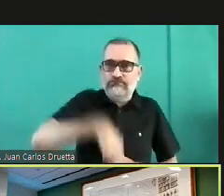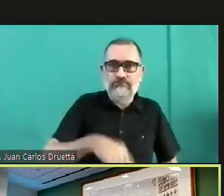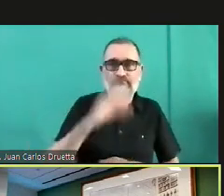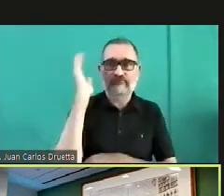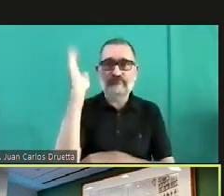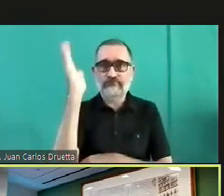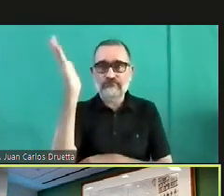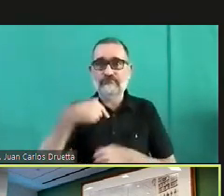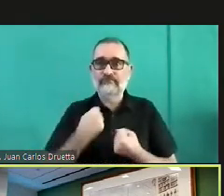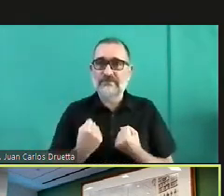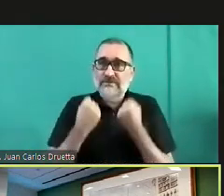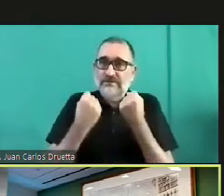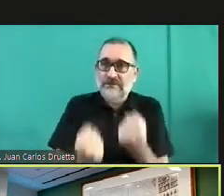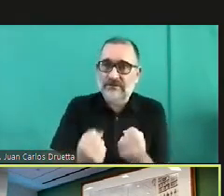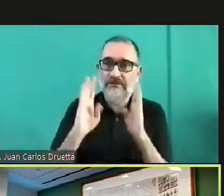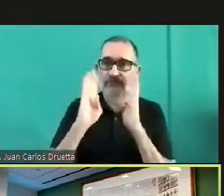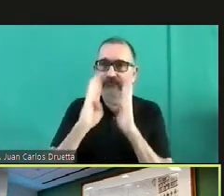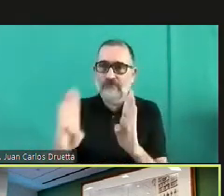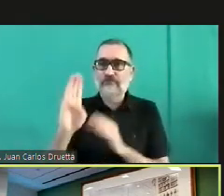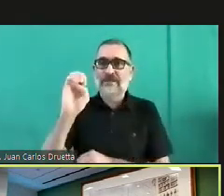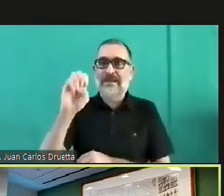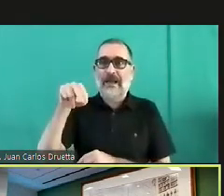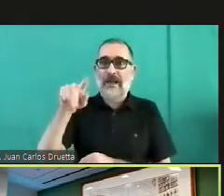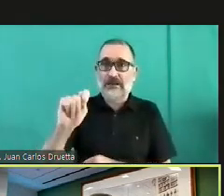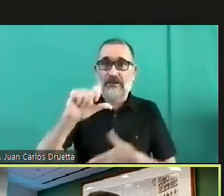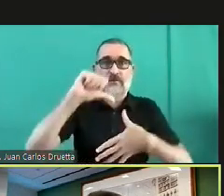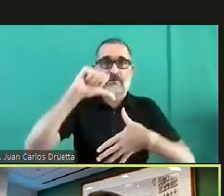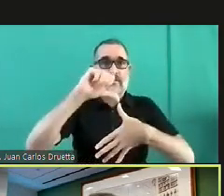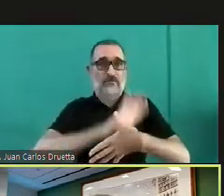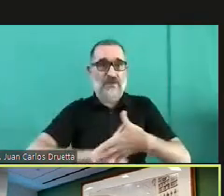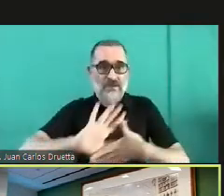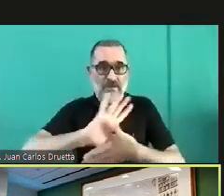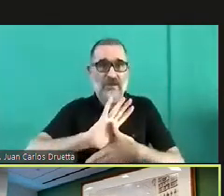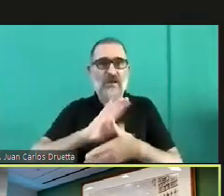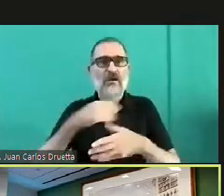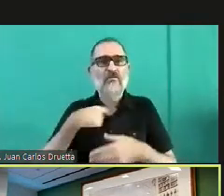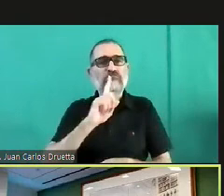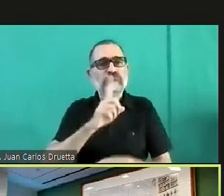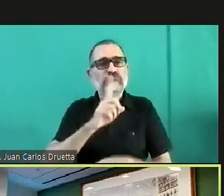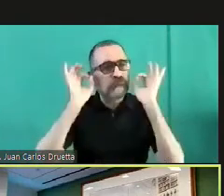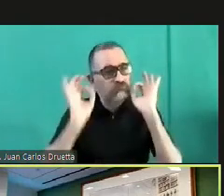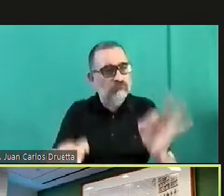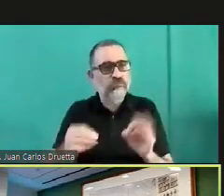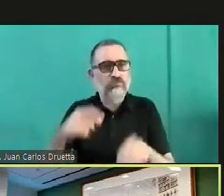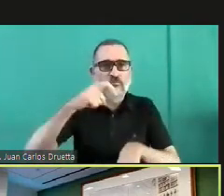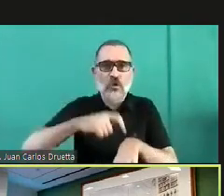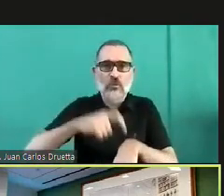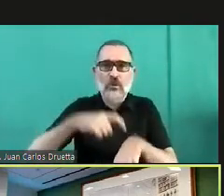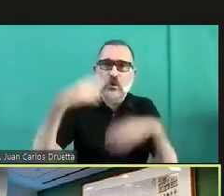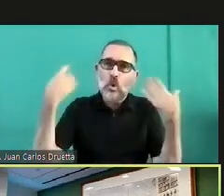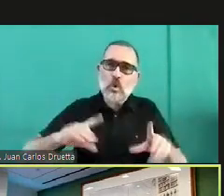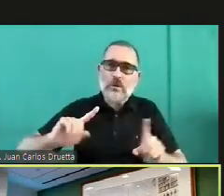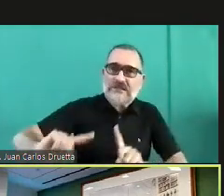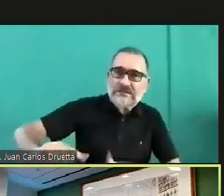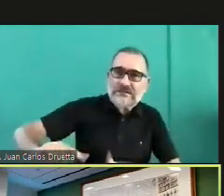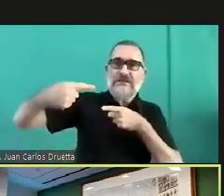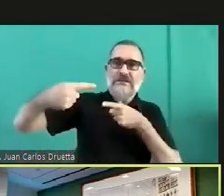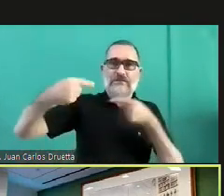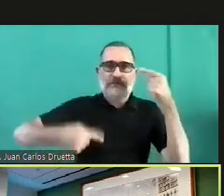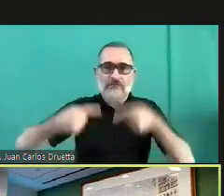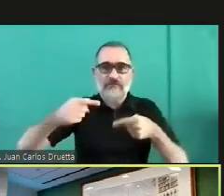con los pacientes del cobi y la recuperación va a requerir de tiempo y recursos y muchos de los países